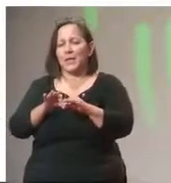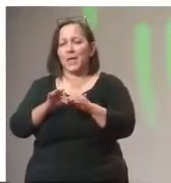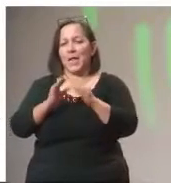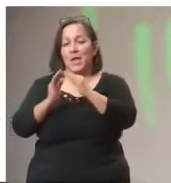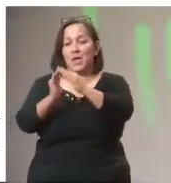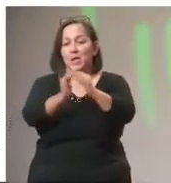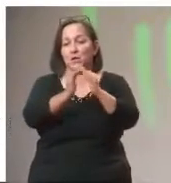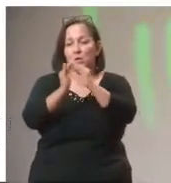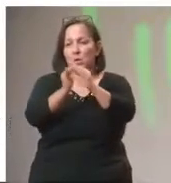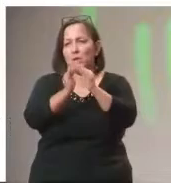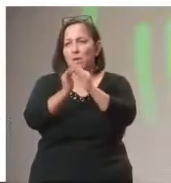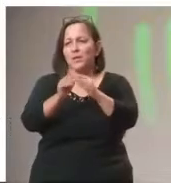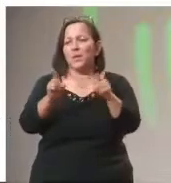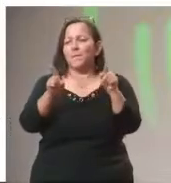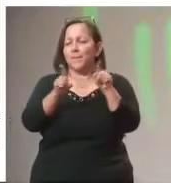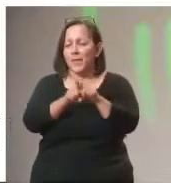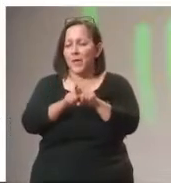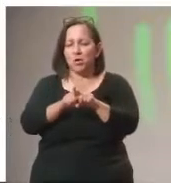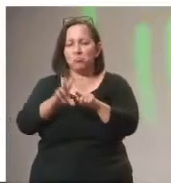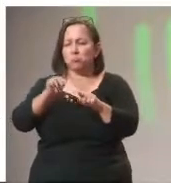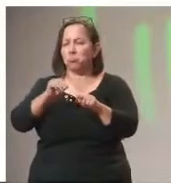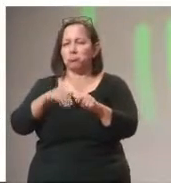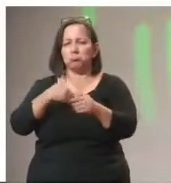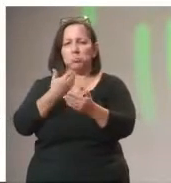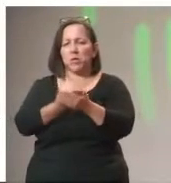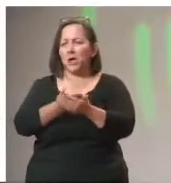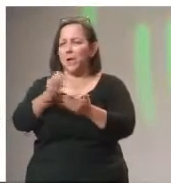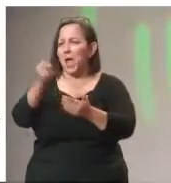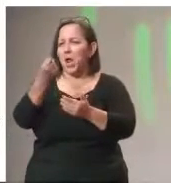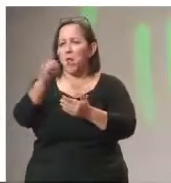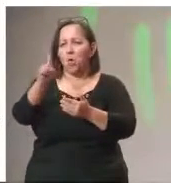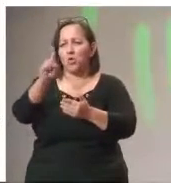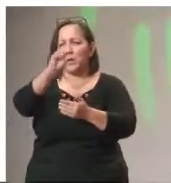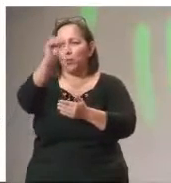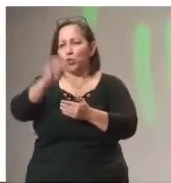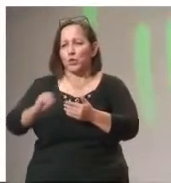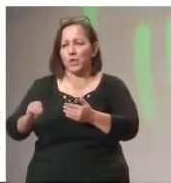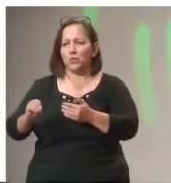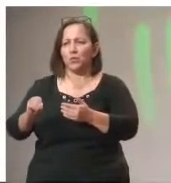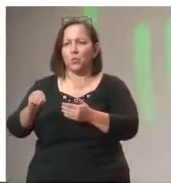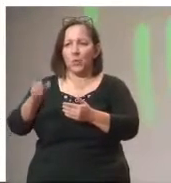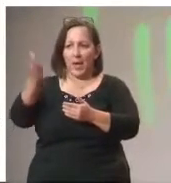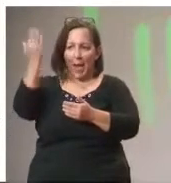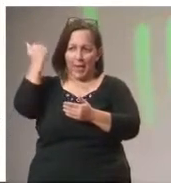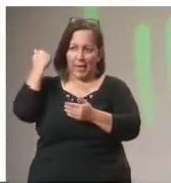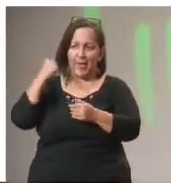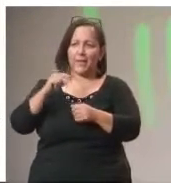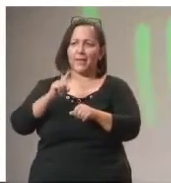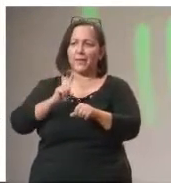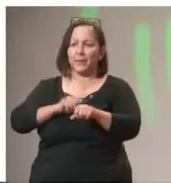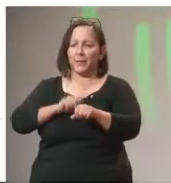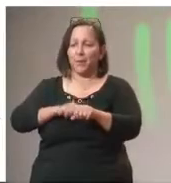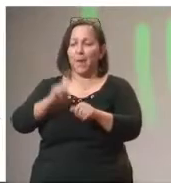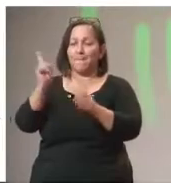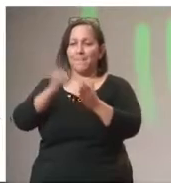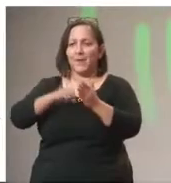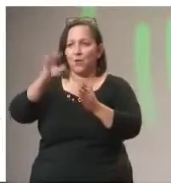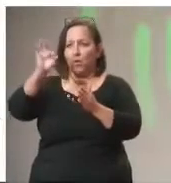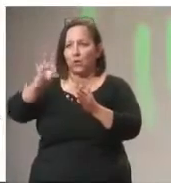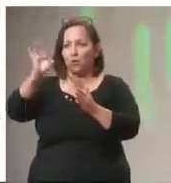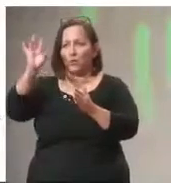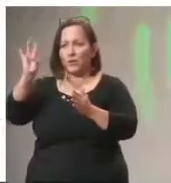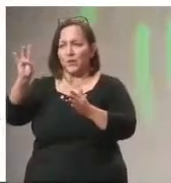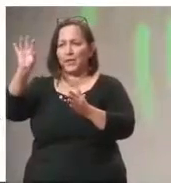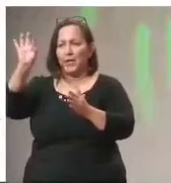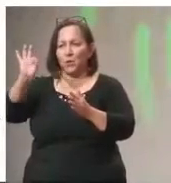toda esa cuenca, que cubre varias municipalidades, no llegaba ni al 11%. Ese es el panorama de 1979. ¿Cuál es el